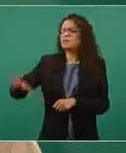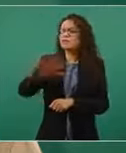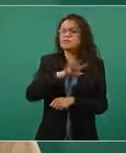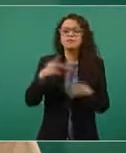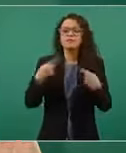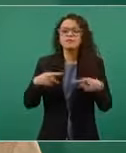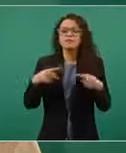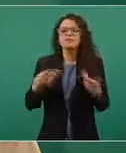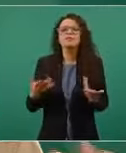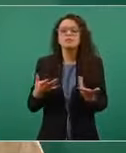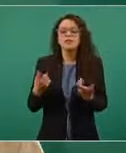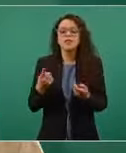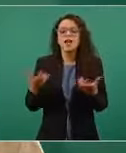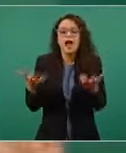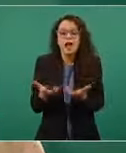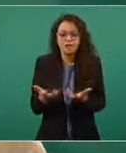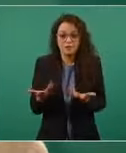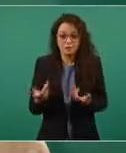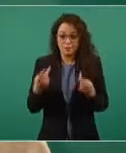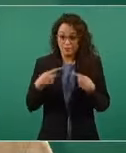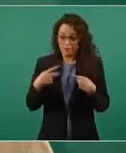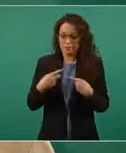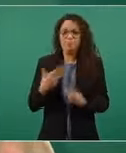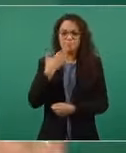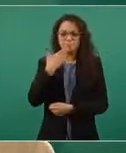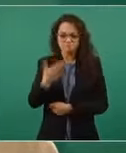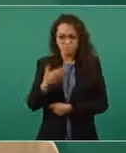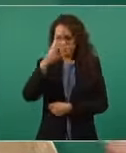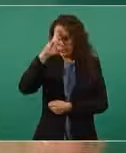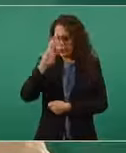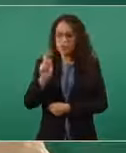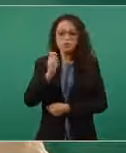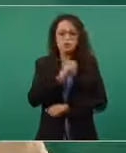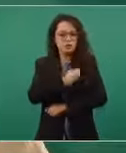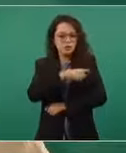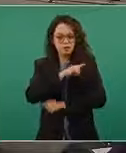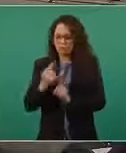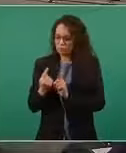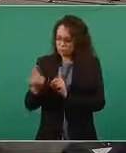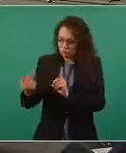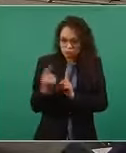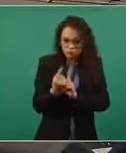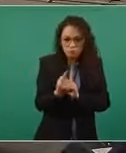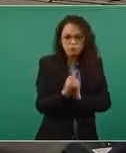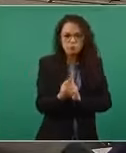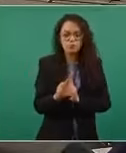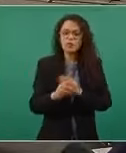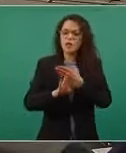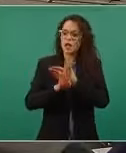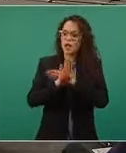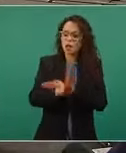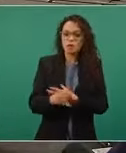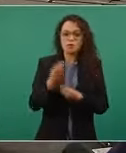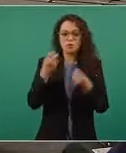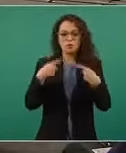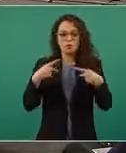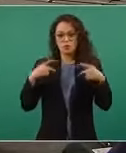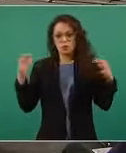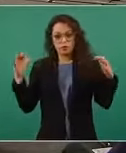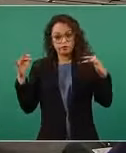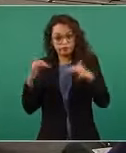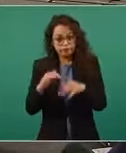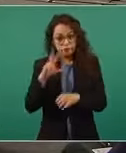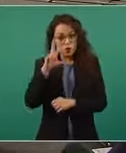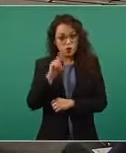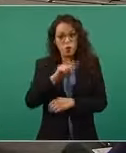Entonces, las personas que se mantienen a sana distancia, que procuran no concentrarse en espacios públicos, sobre todo